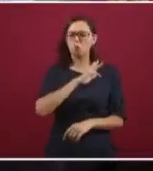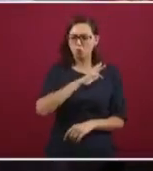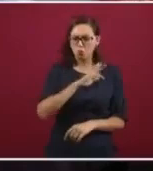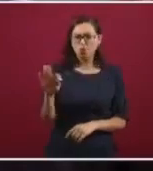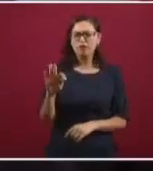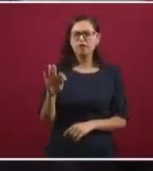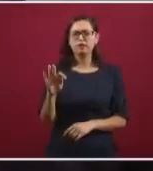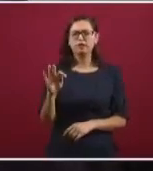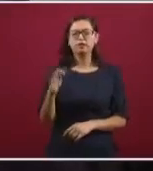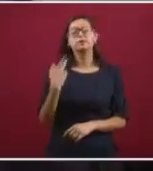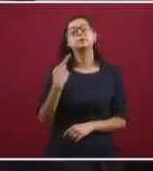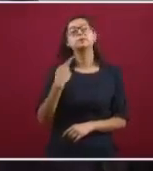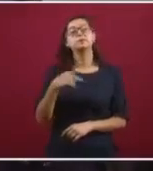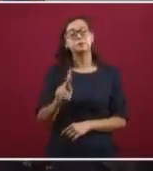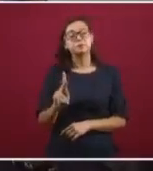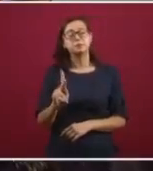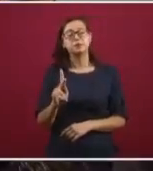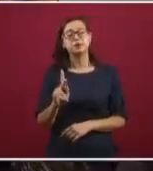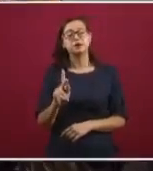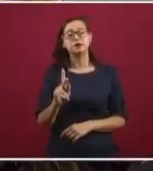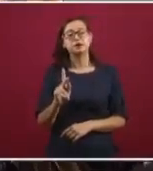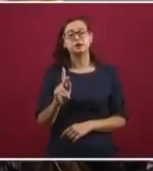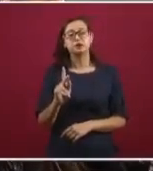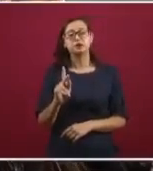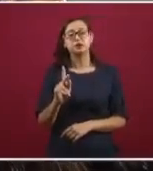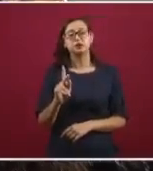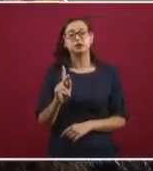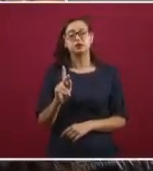y no apostar